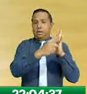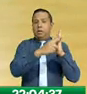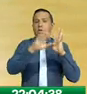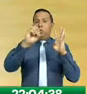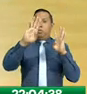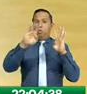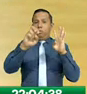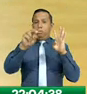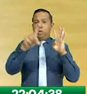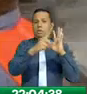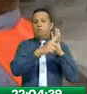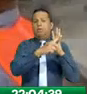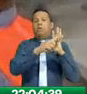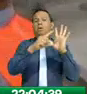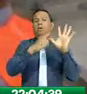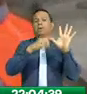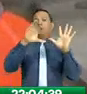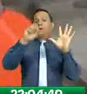M. Carvajal.